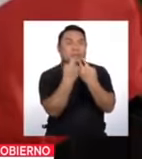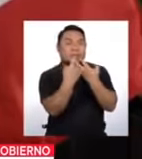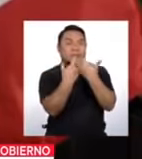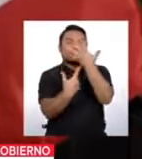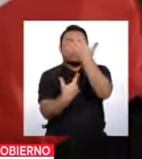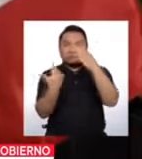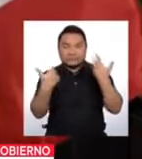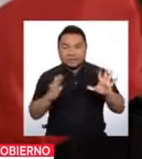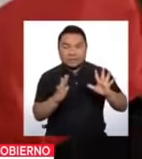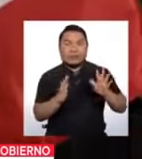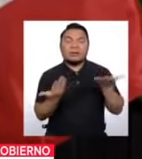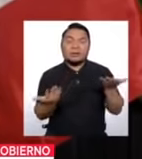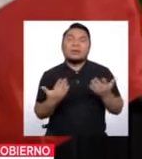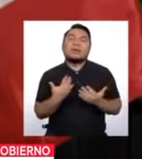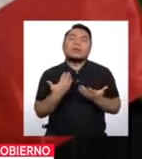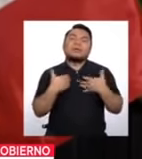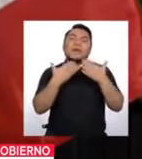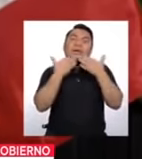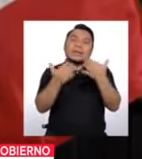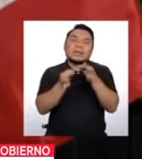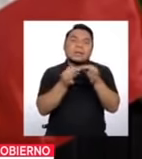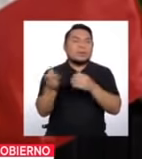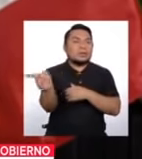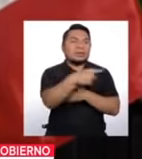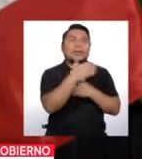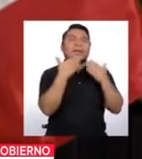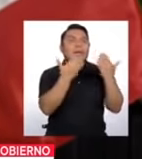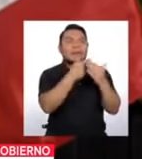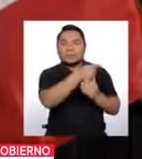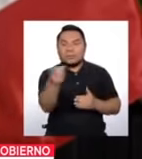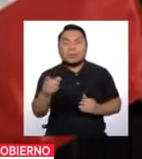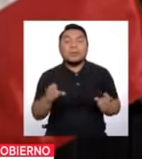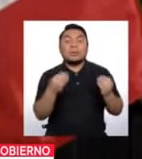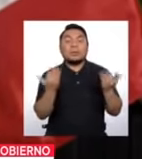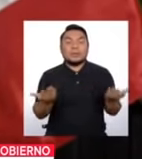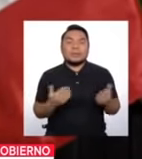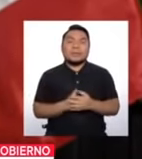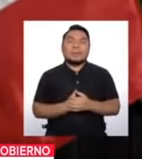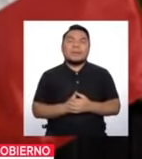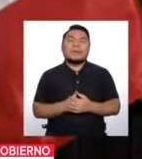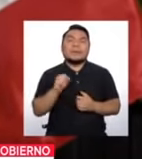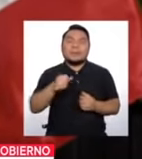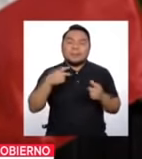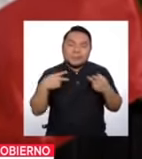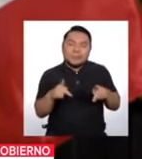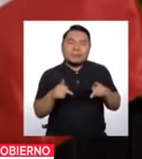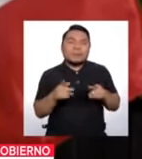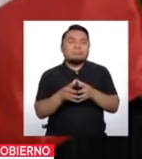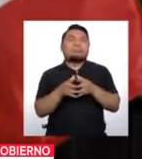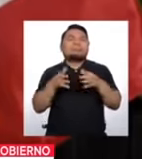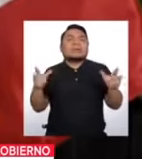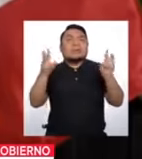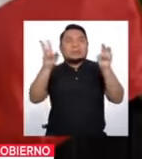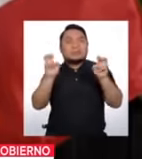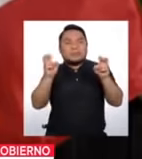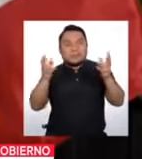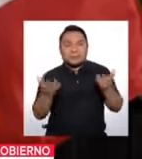preguntas. Les agradecemos a todos ellos porque precisamente nos permite ampliar los temas